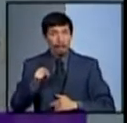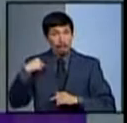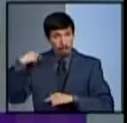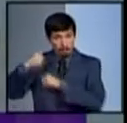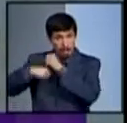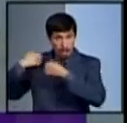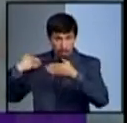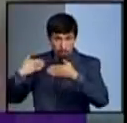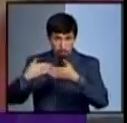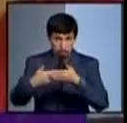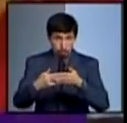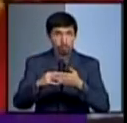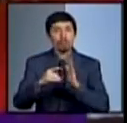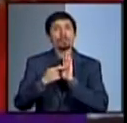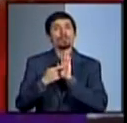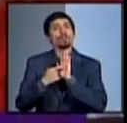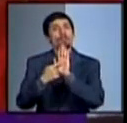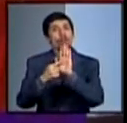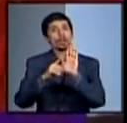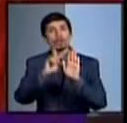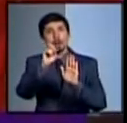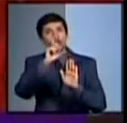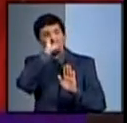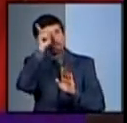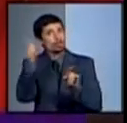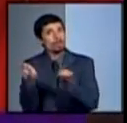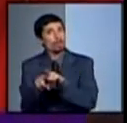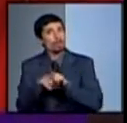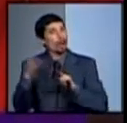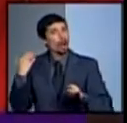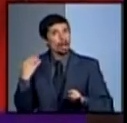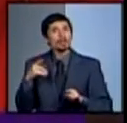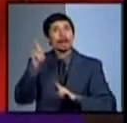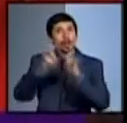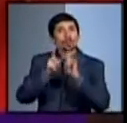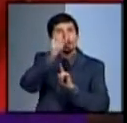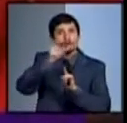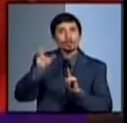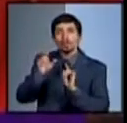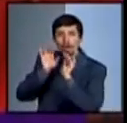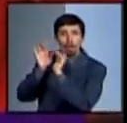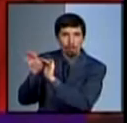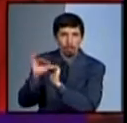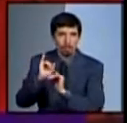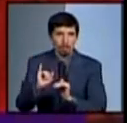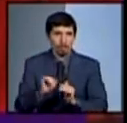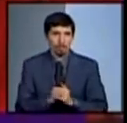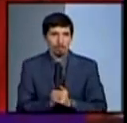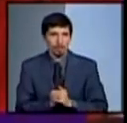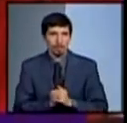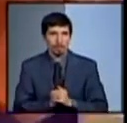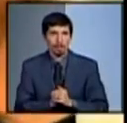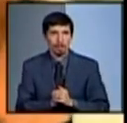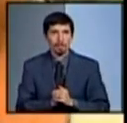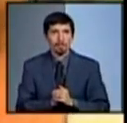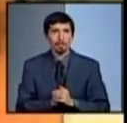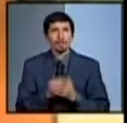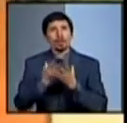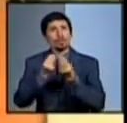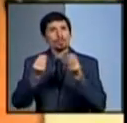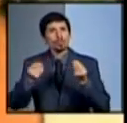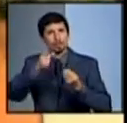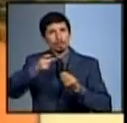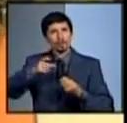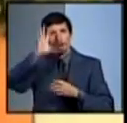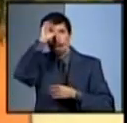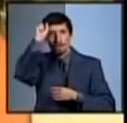figura religiosa atípica, pero al mismo tiempo valorada por sus fieles. Buenasera. Yo he atendido a muchos argentinos, acá